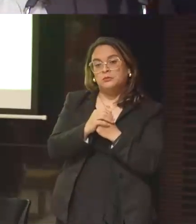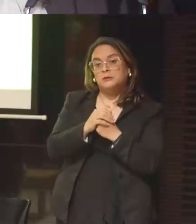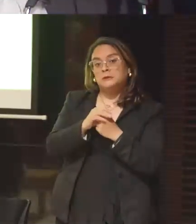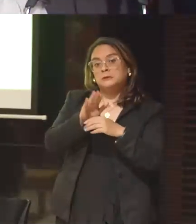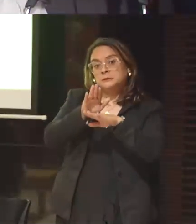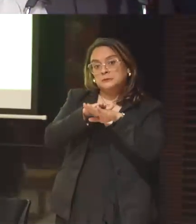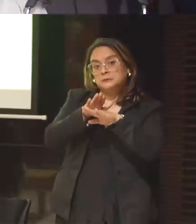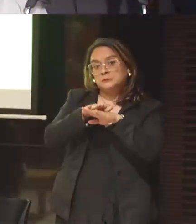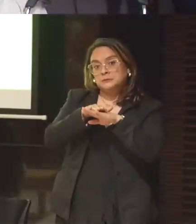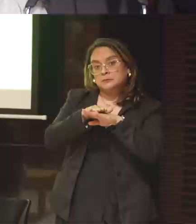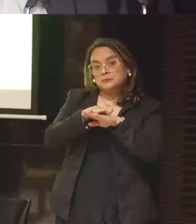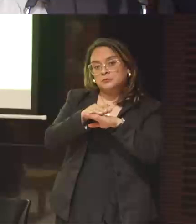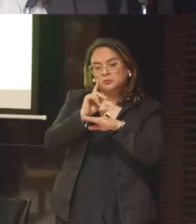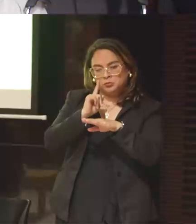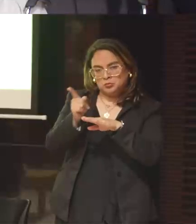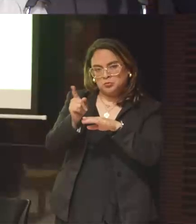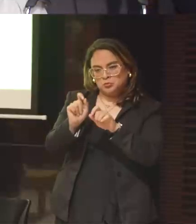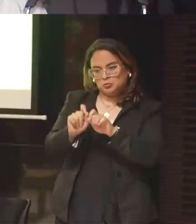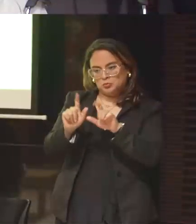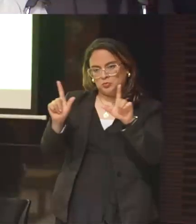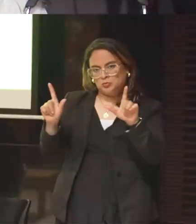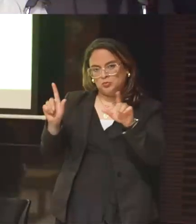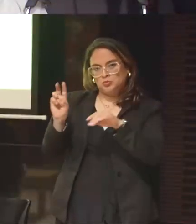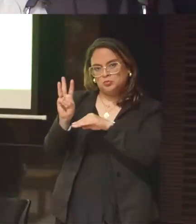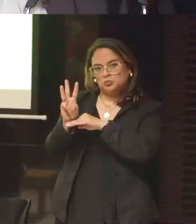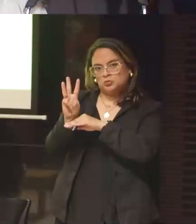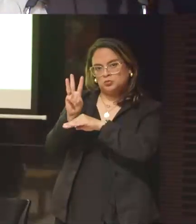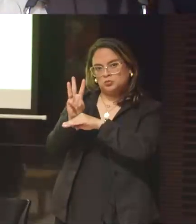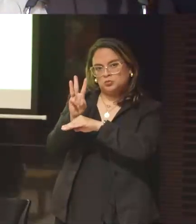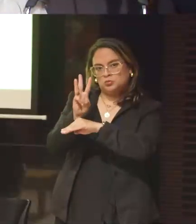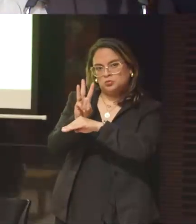a que consulten el resto de la programación en